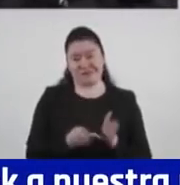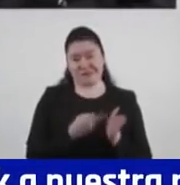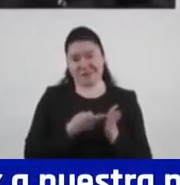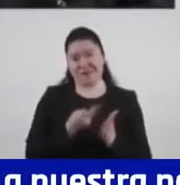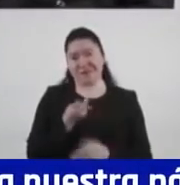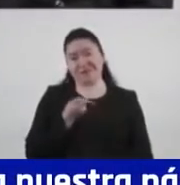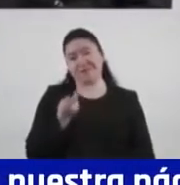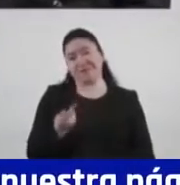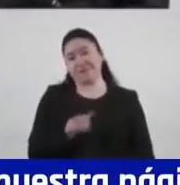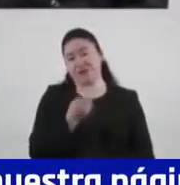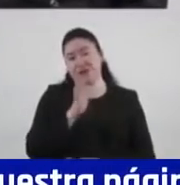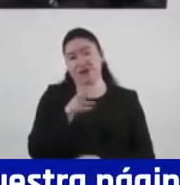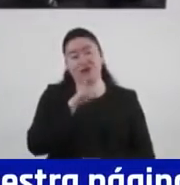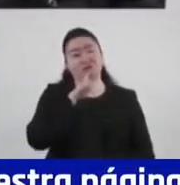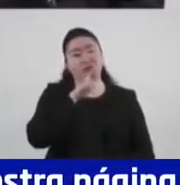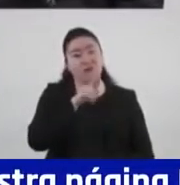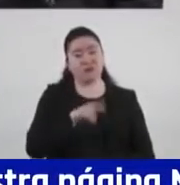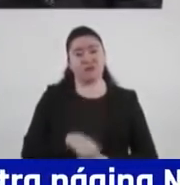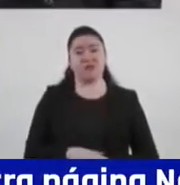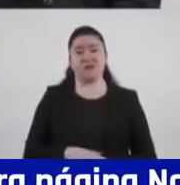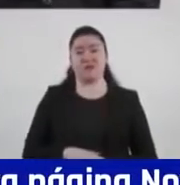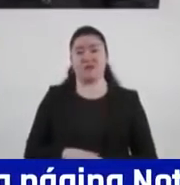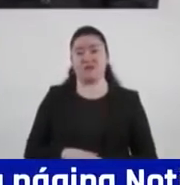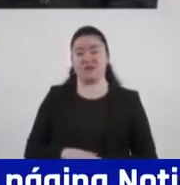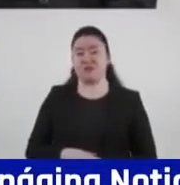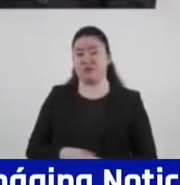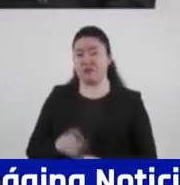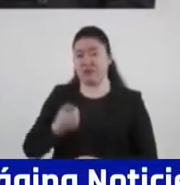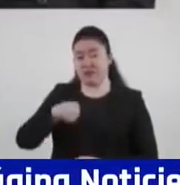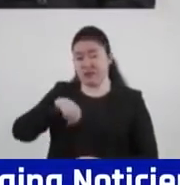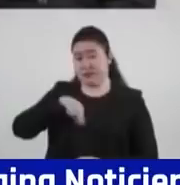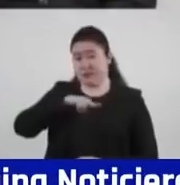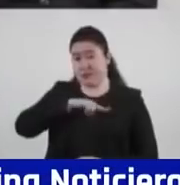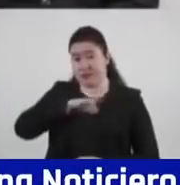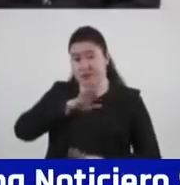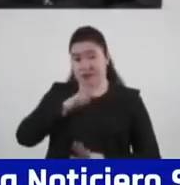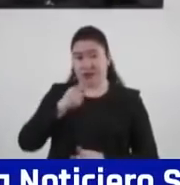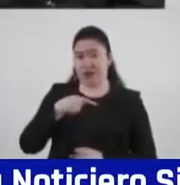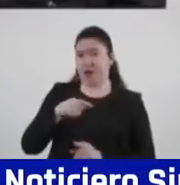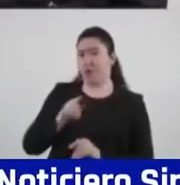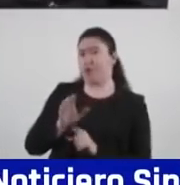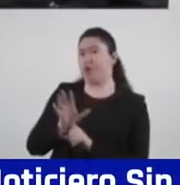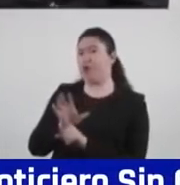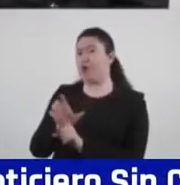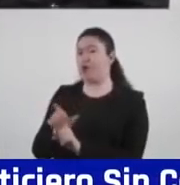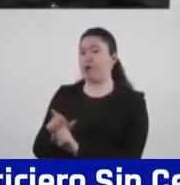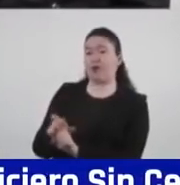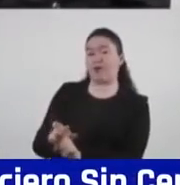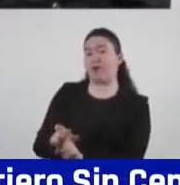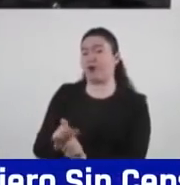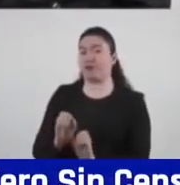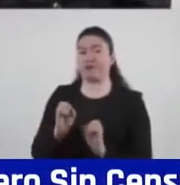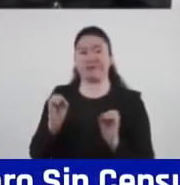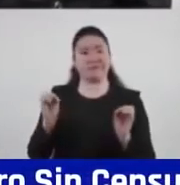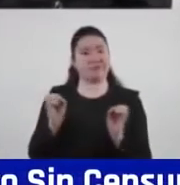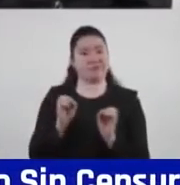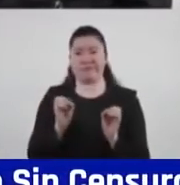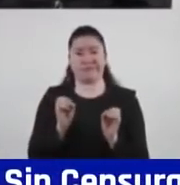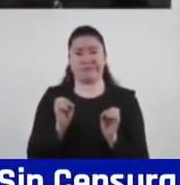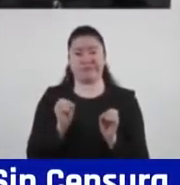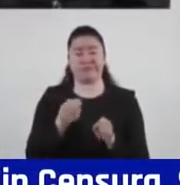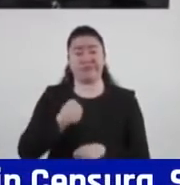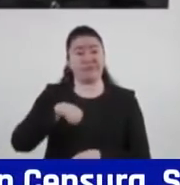la contesté. Entonces no estamos cubriendo absolutamente a nadie y actuamos de manera justa,